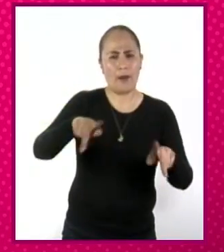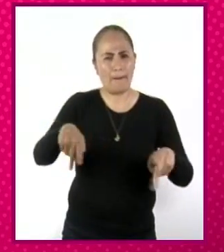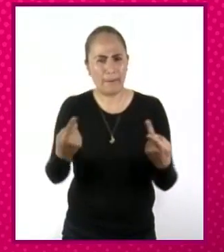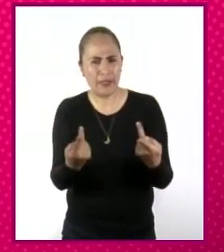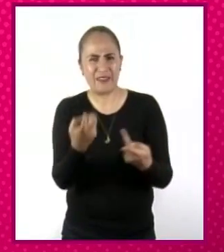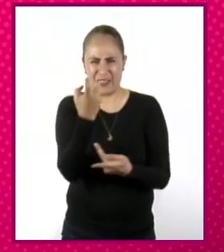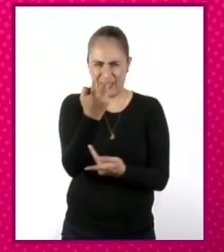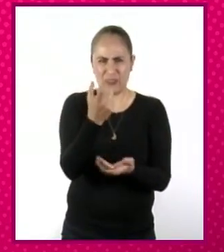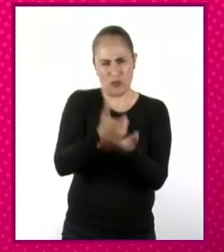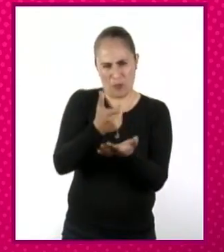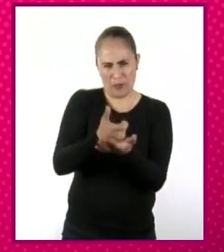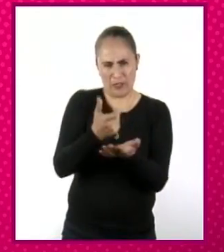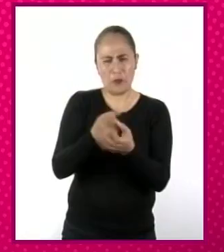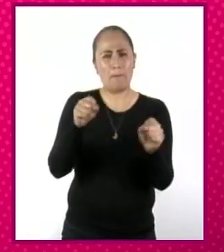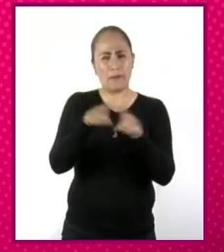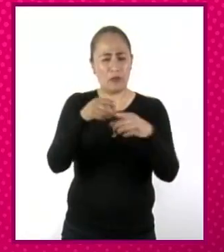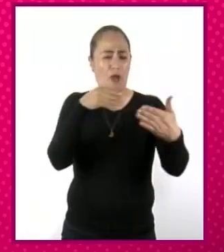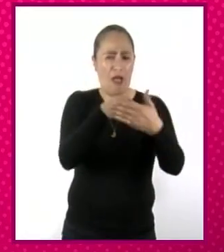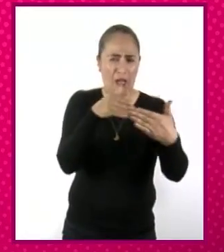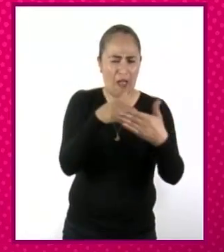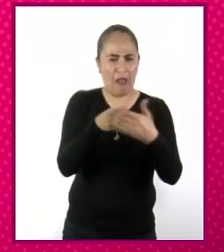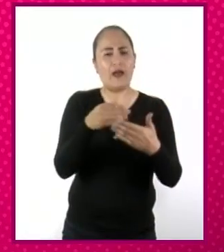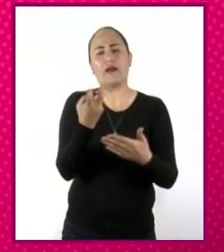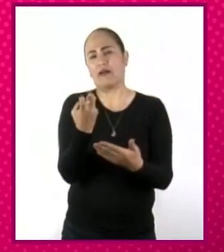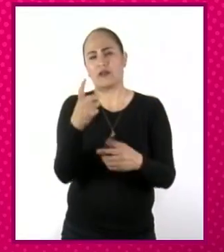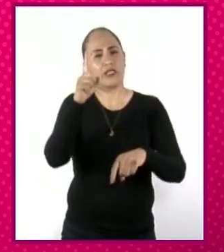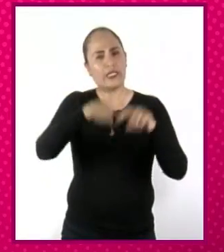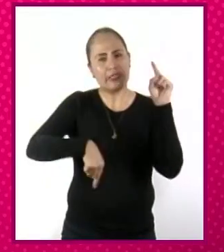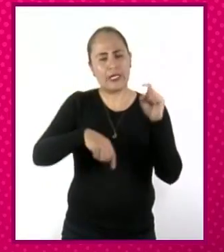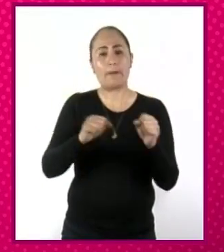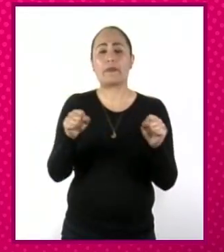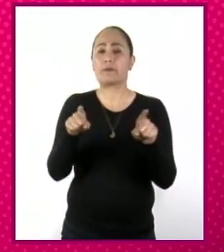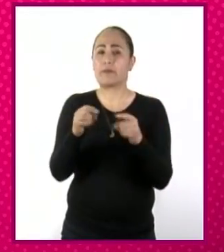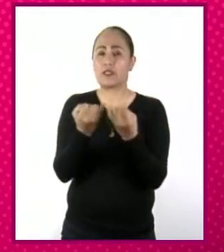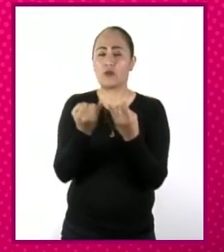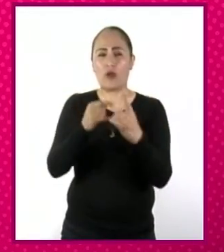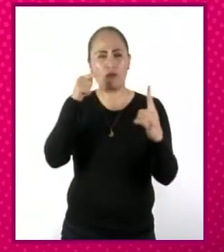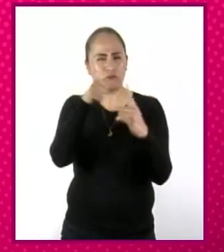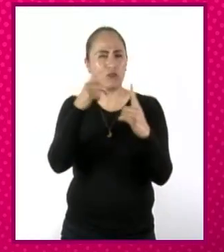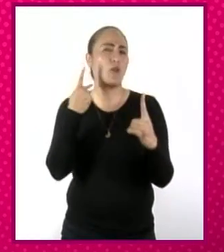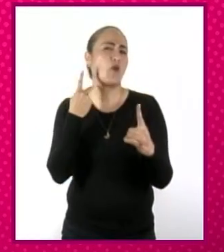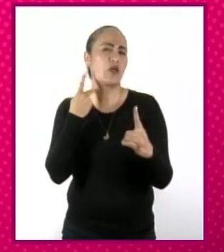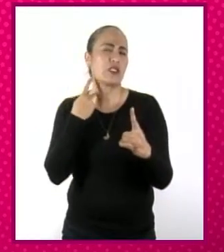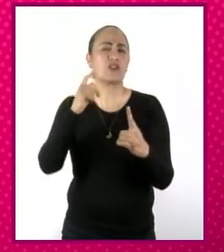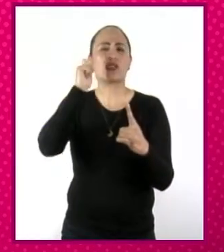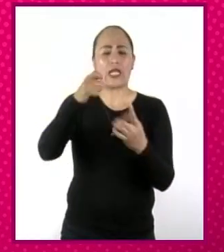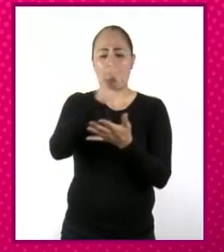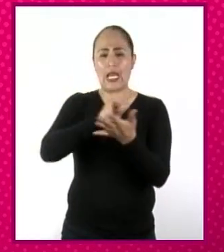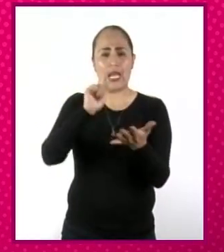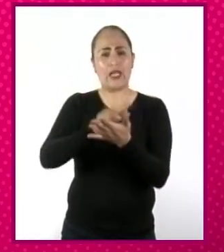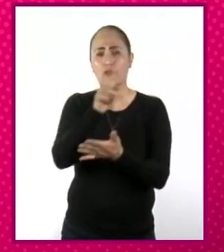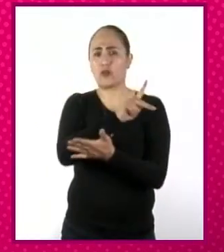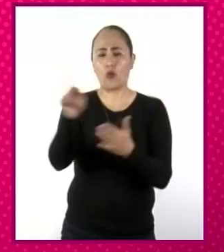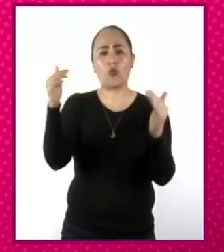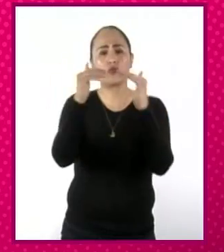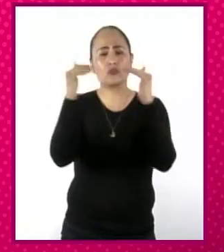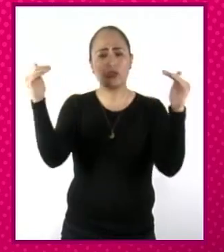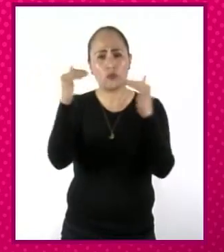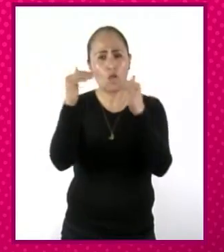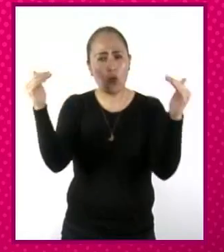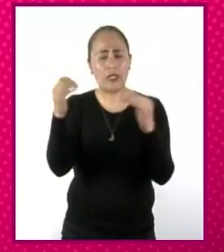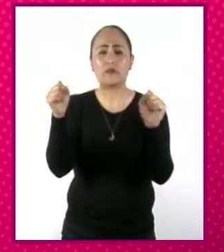busca desaparecer las barreras comerciales, pero también tiene uno político. En lo que se busca es la igualdad ante la ley y que existe